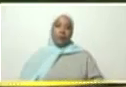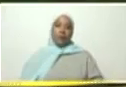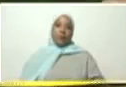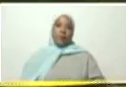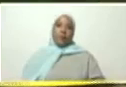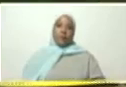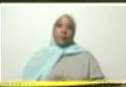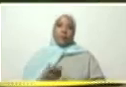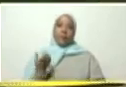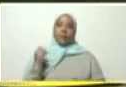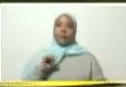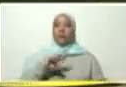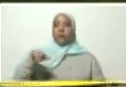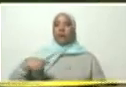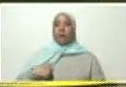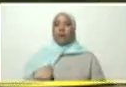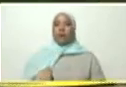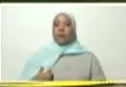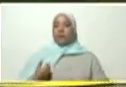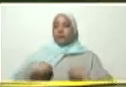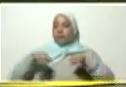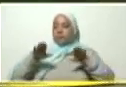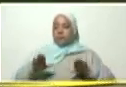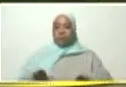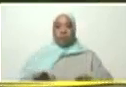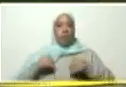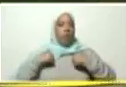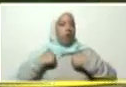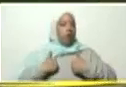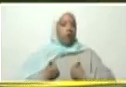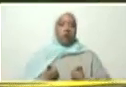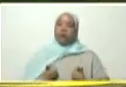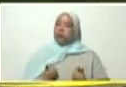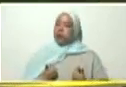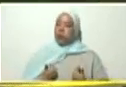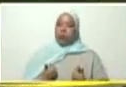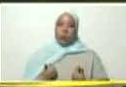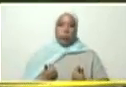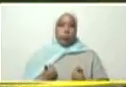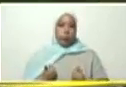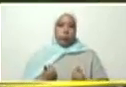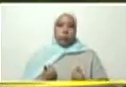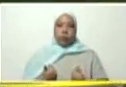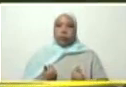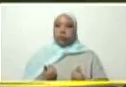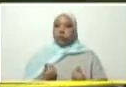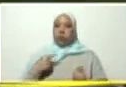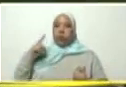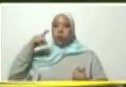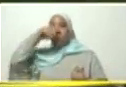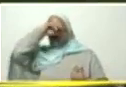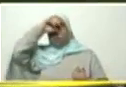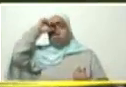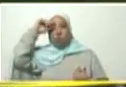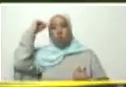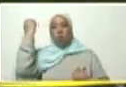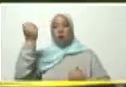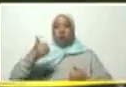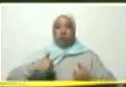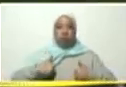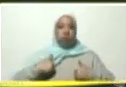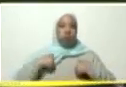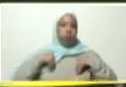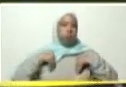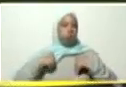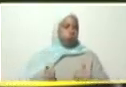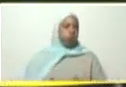construyendo nosotros no nos no nos descansamos en la la grandiosa tarea de construir fuerza construir